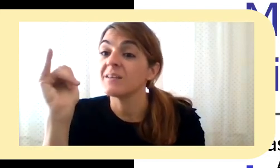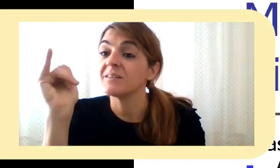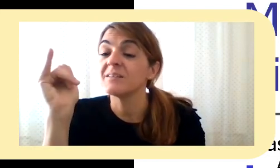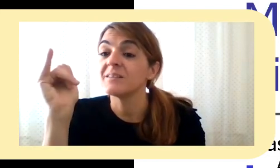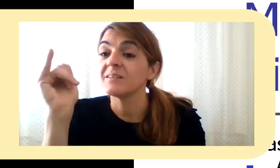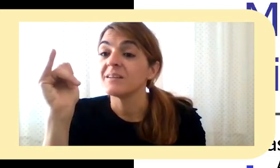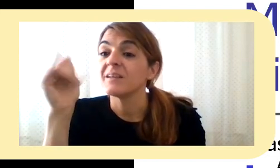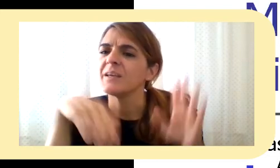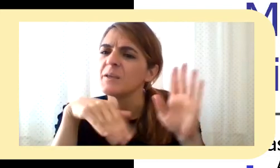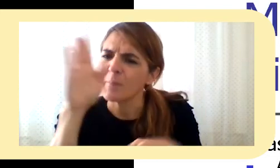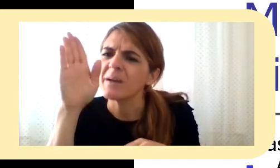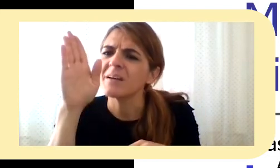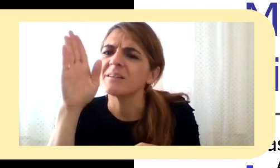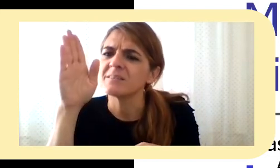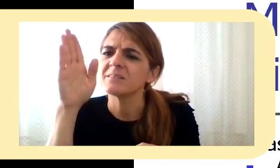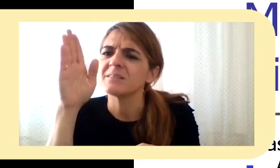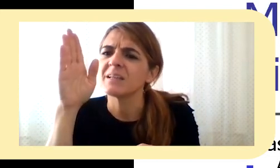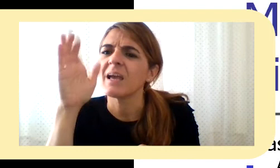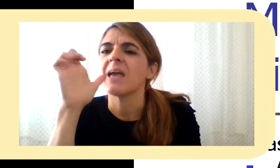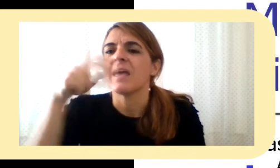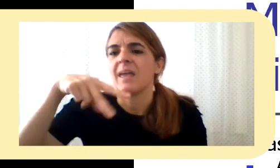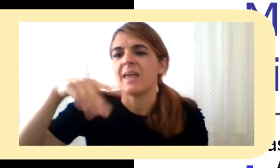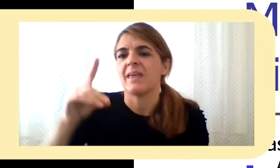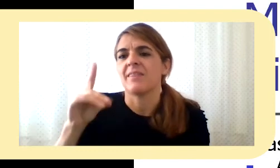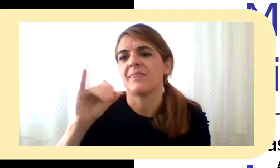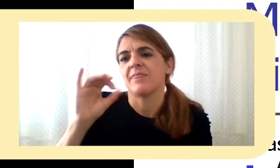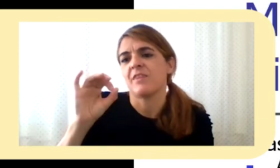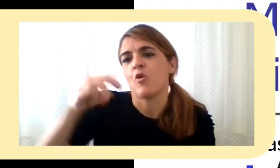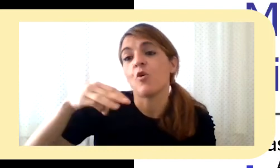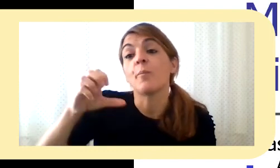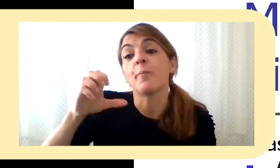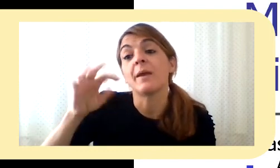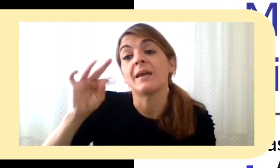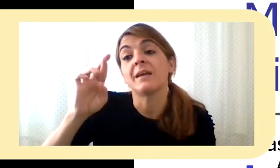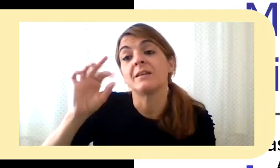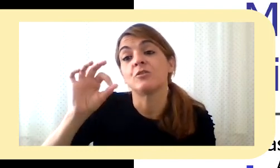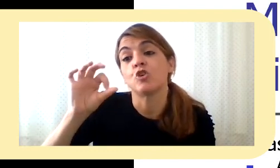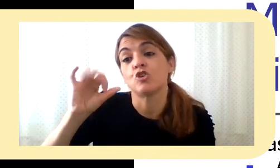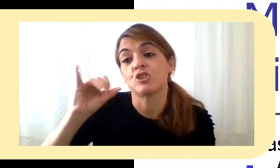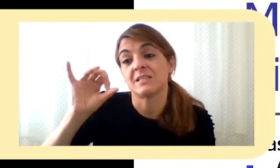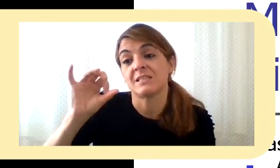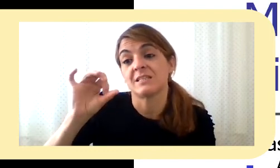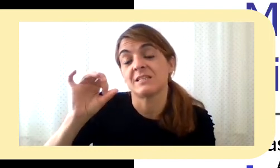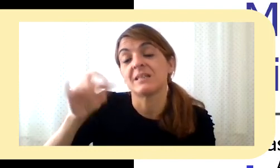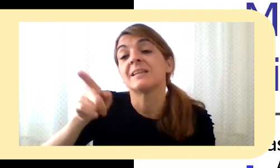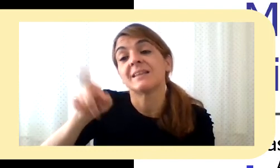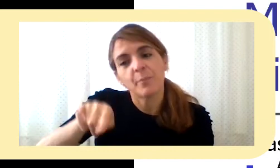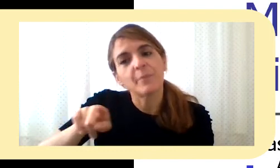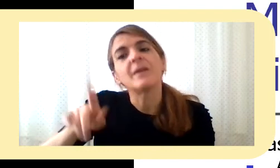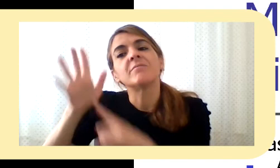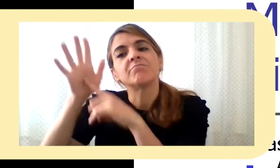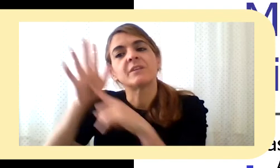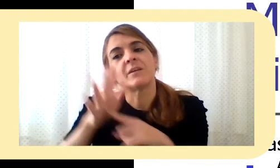endometriosis, enfermedad que además ahora he visto que produce una discriminación laboral. Parece ser que las mujeres no pueden ser policías si